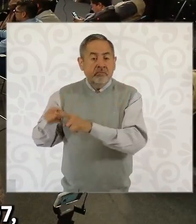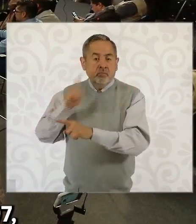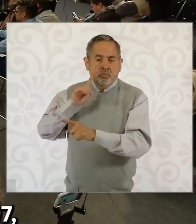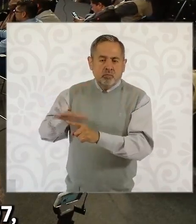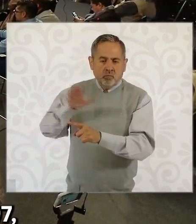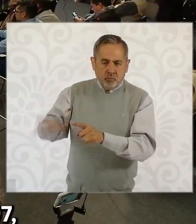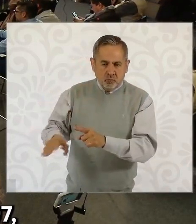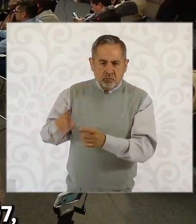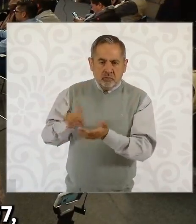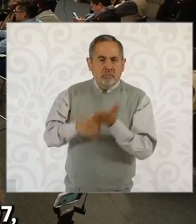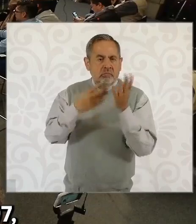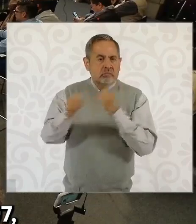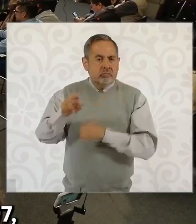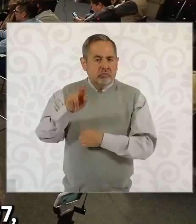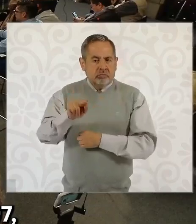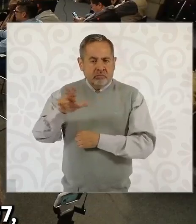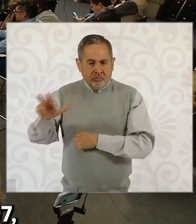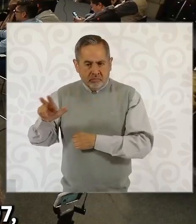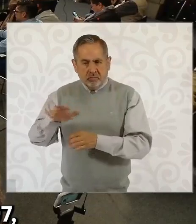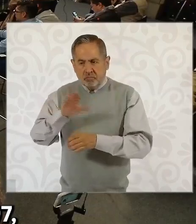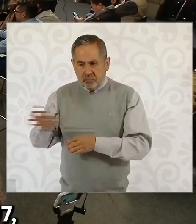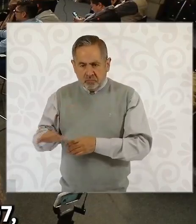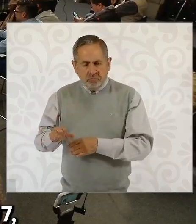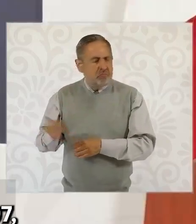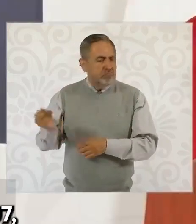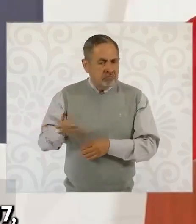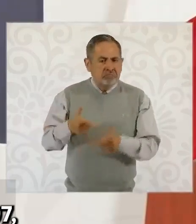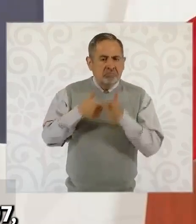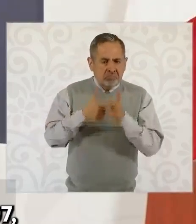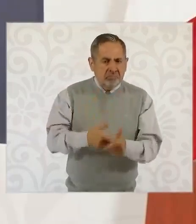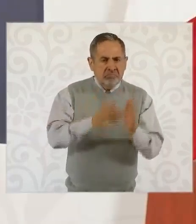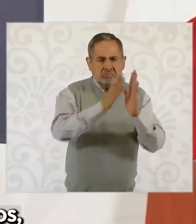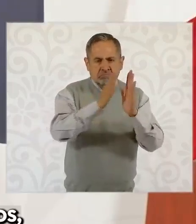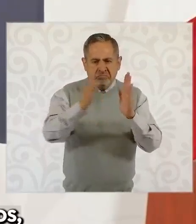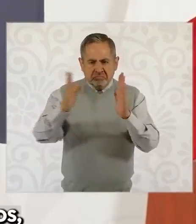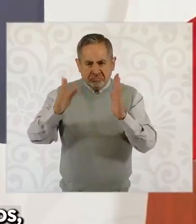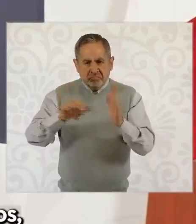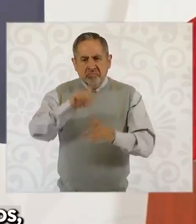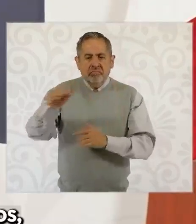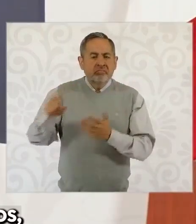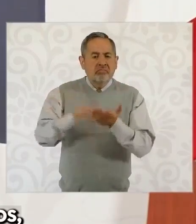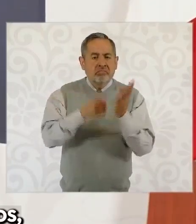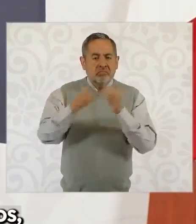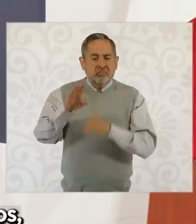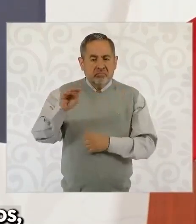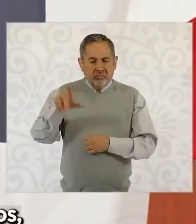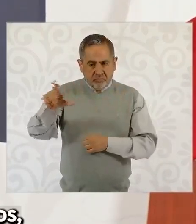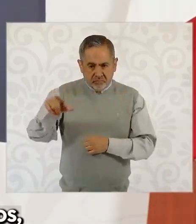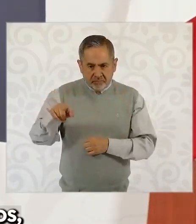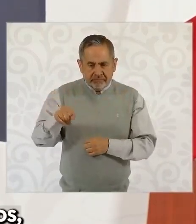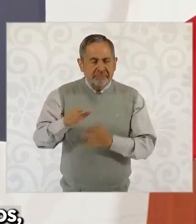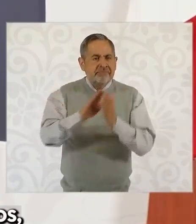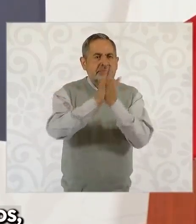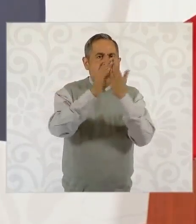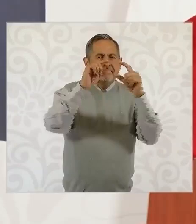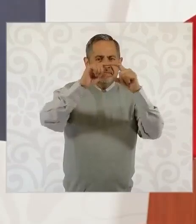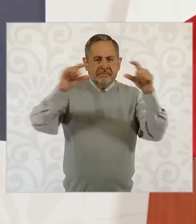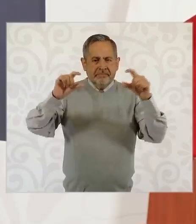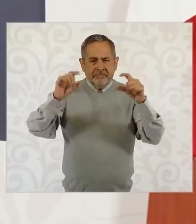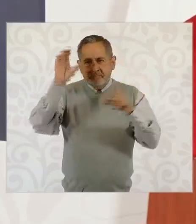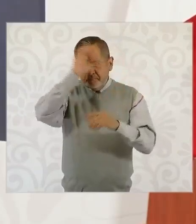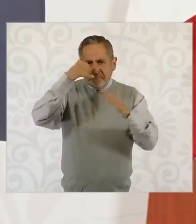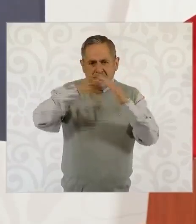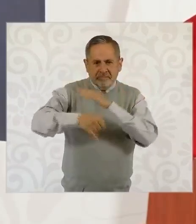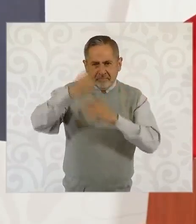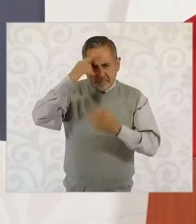en 1988 y más tarde, en 1997, cambió el nombre a La Ciencia para Todos, que